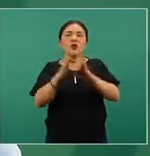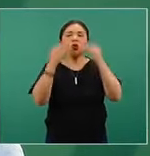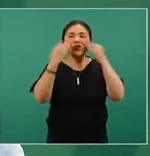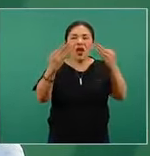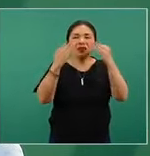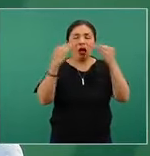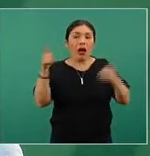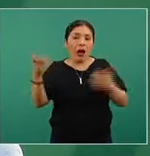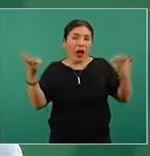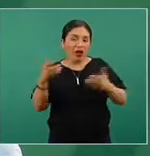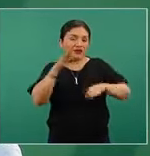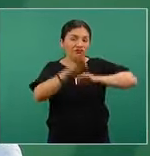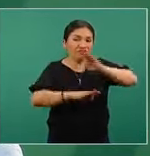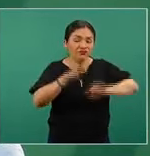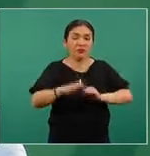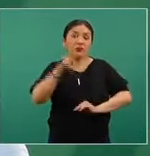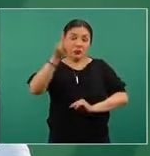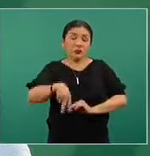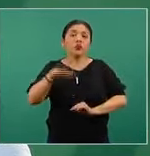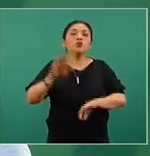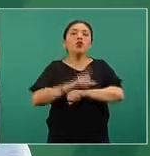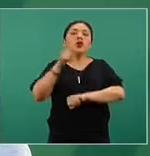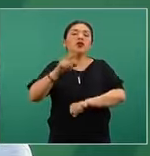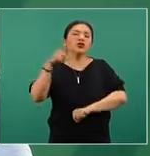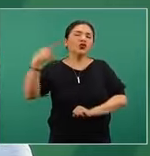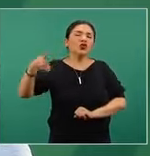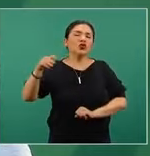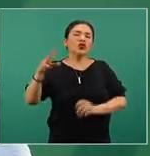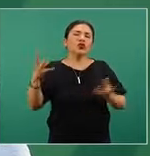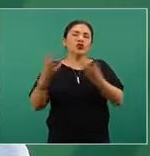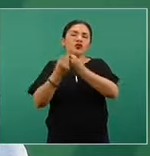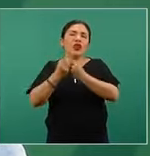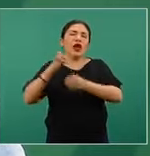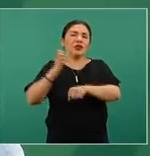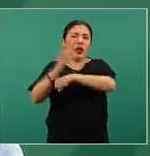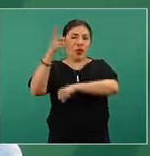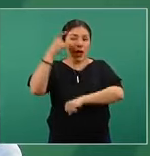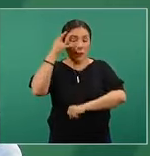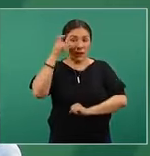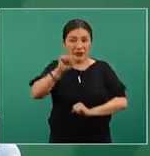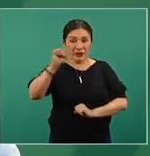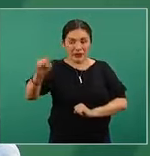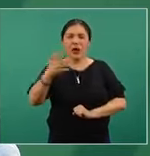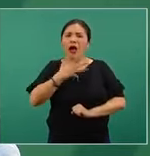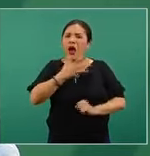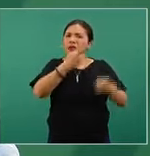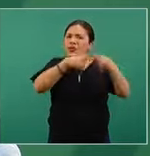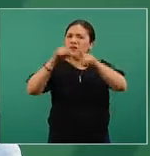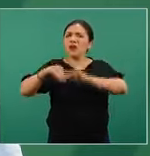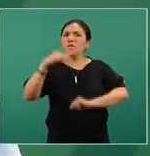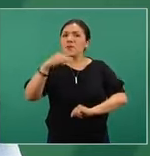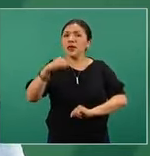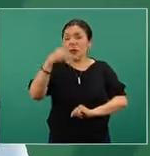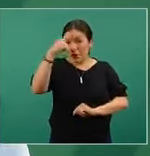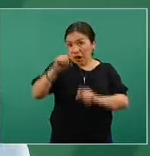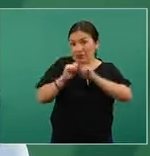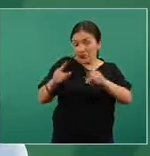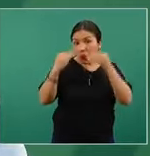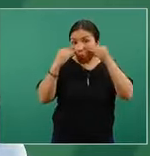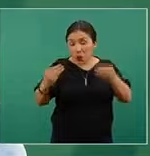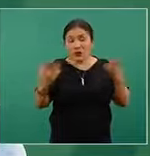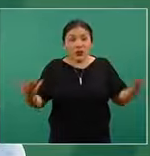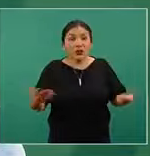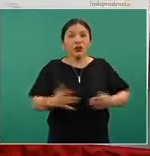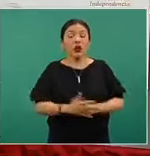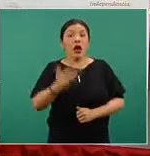es obviamente propio de la secretaria de salud del estado de campeche creo que tenemos varios mensajes que resaltar estamos